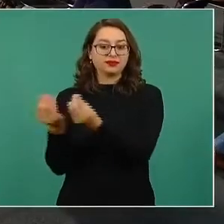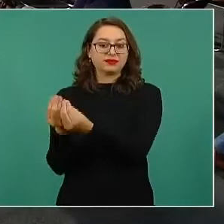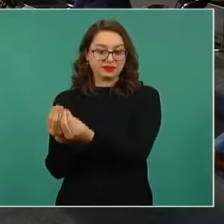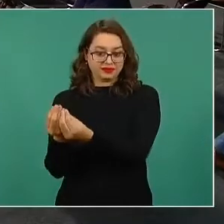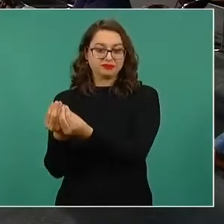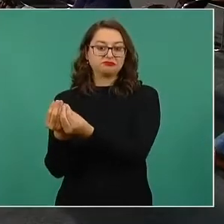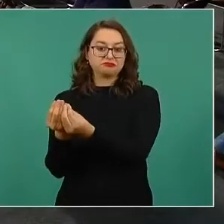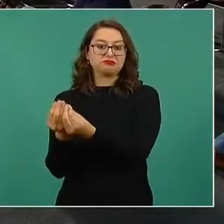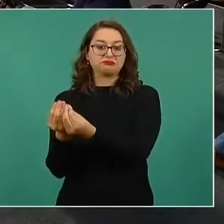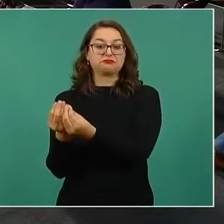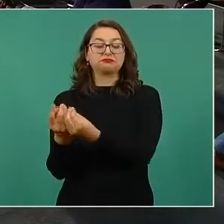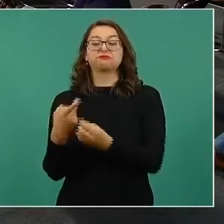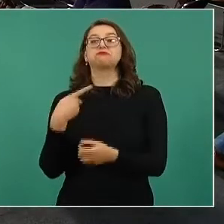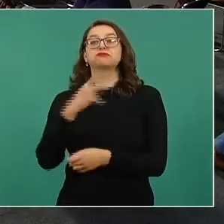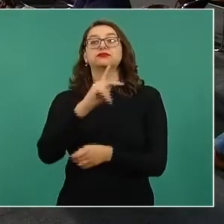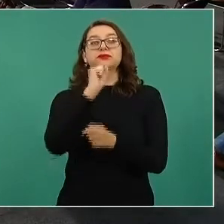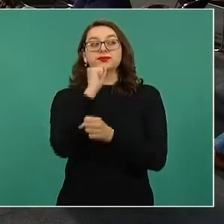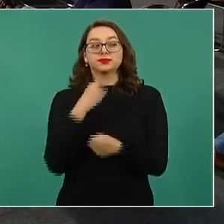supuestos